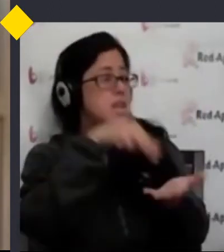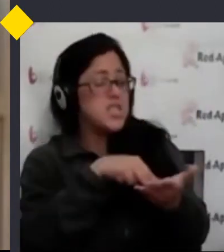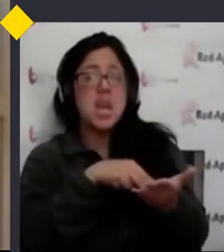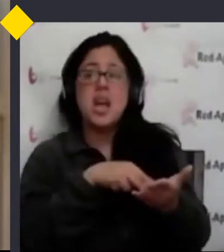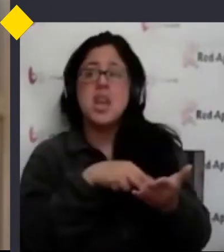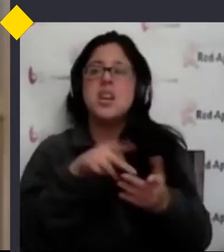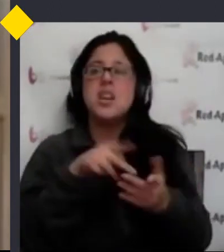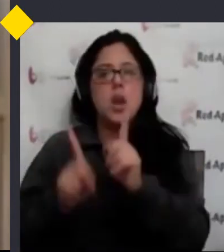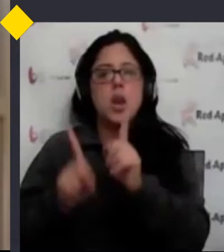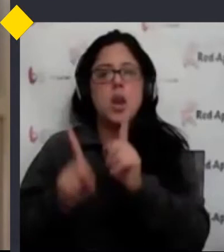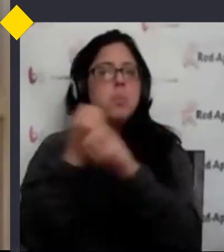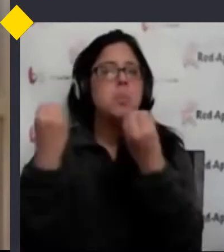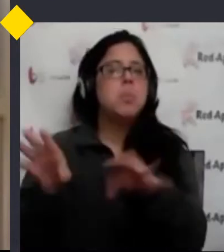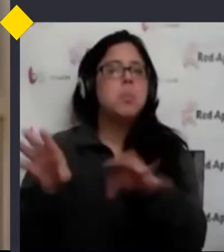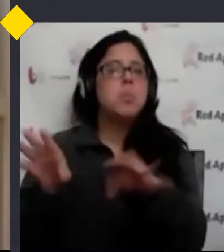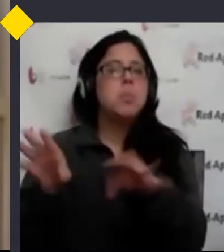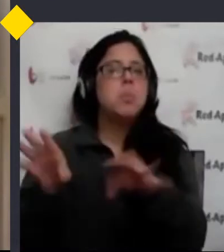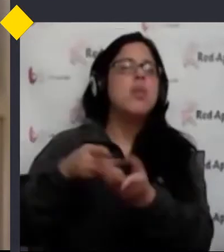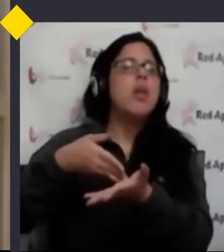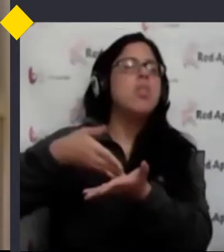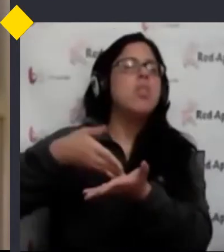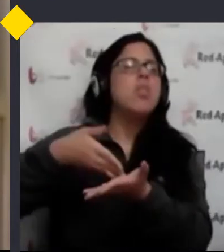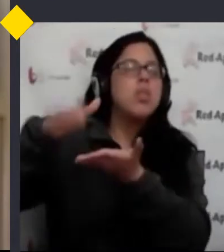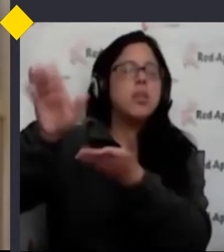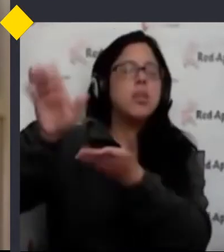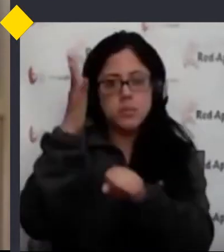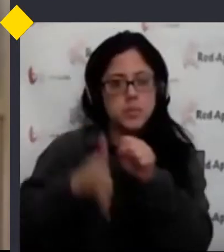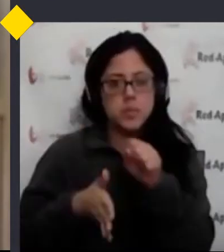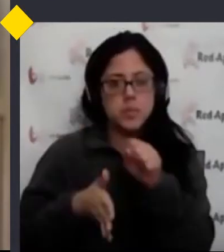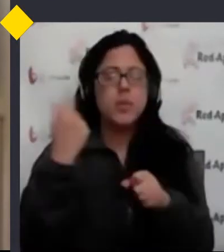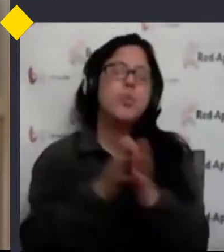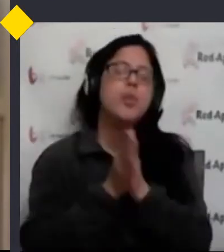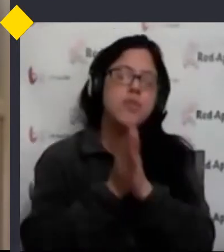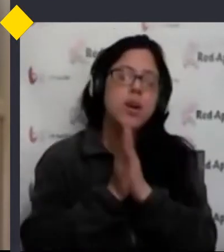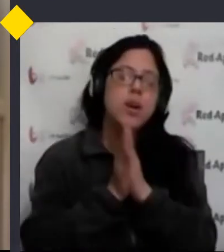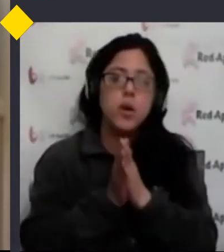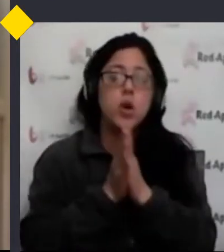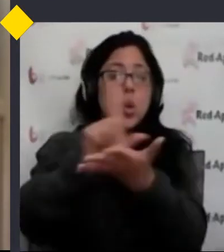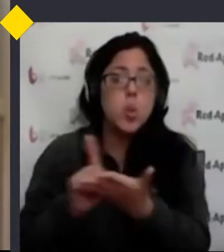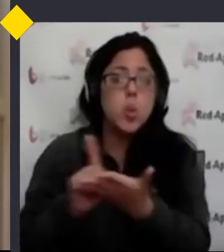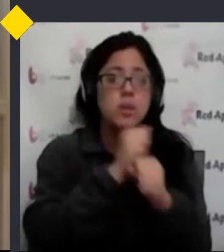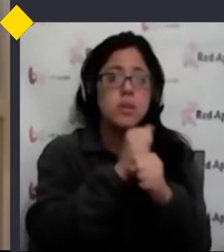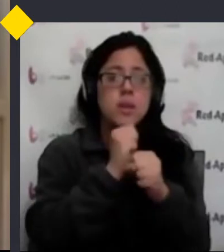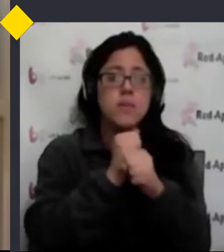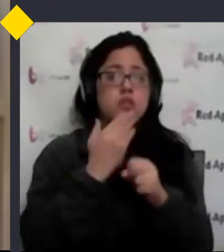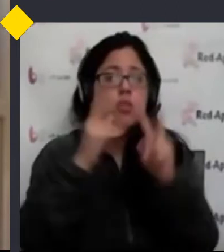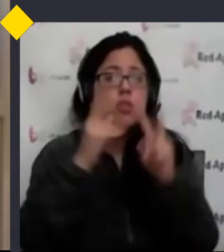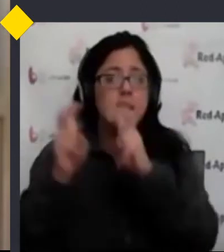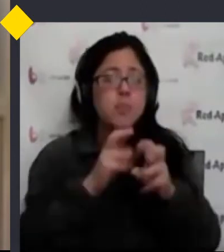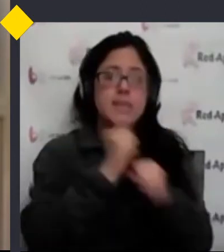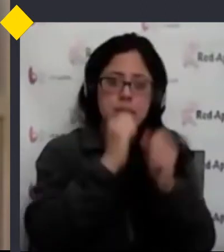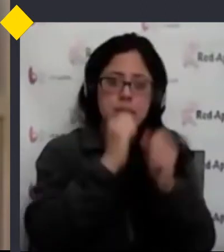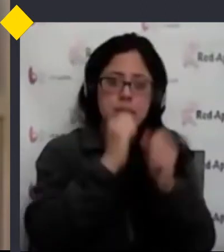que poner a echar gente. Entonces, ahí, por favor, los lugares de trabajo, también el tema no solamente con el teletrabajo, no de mandar